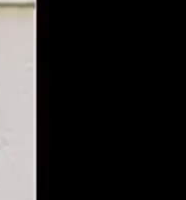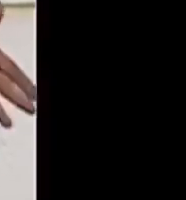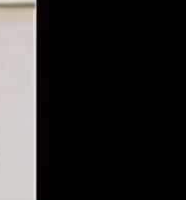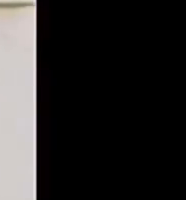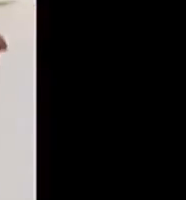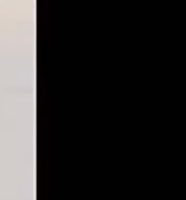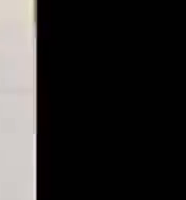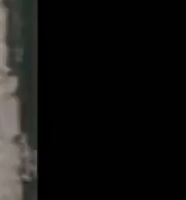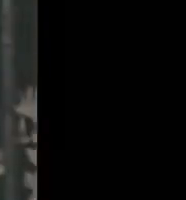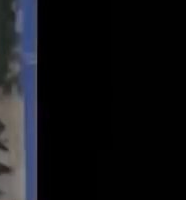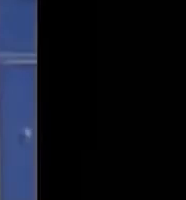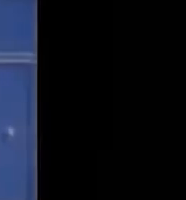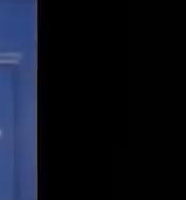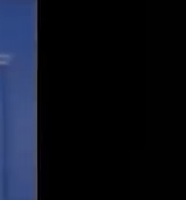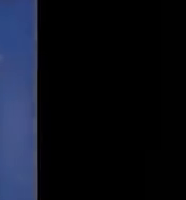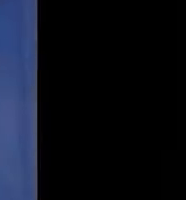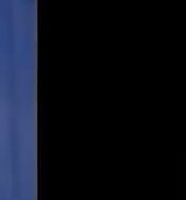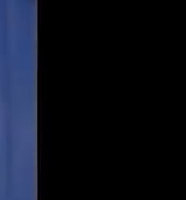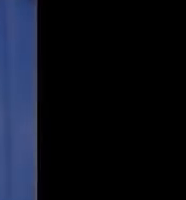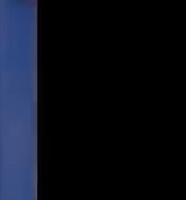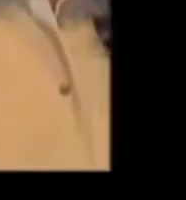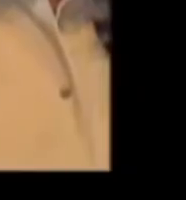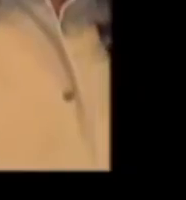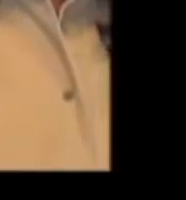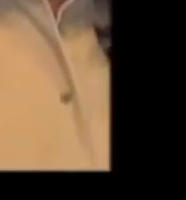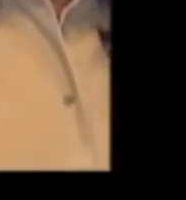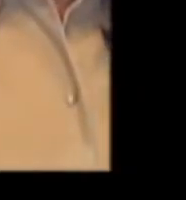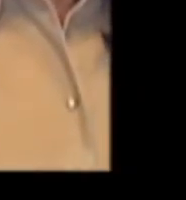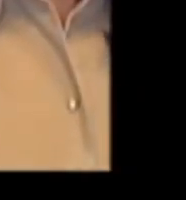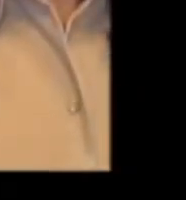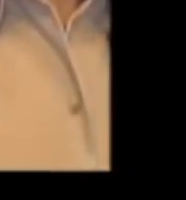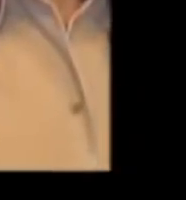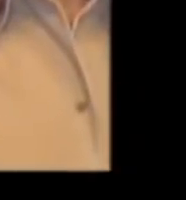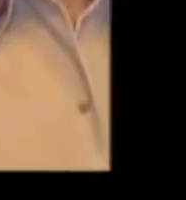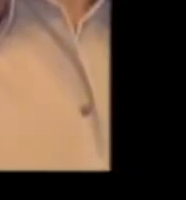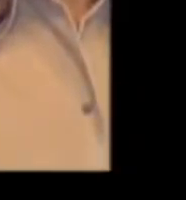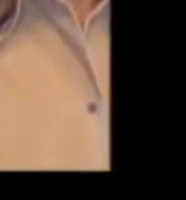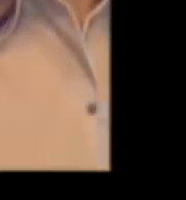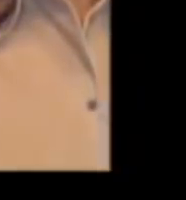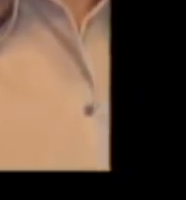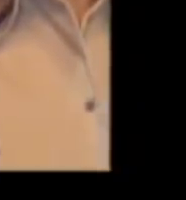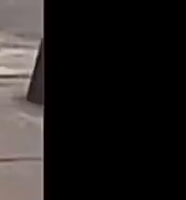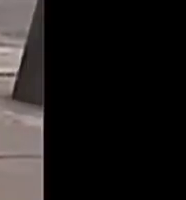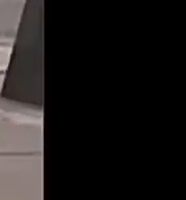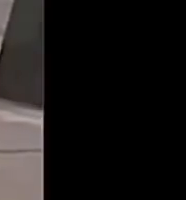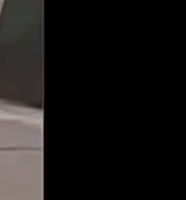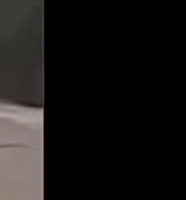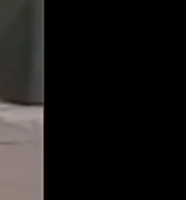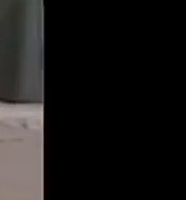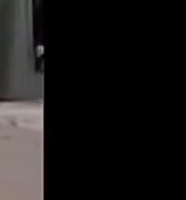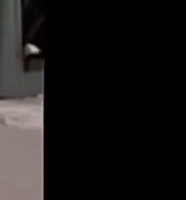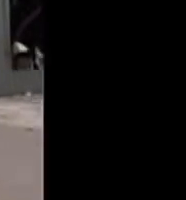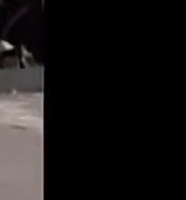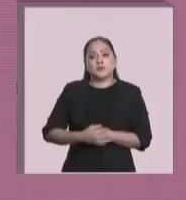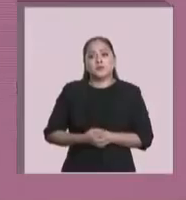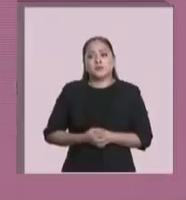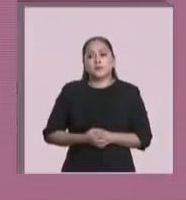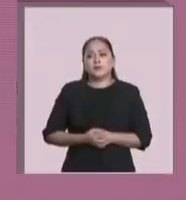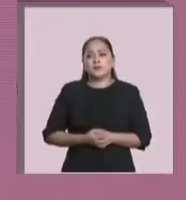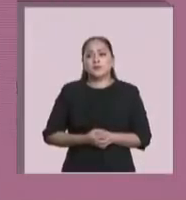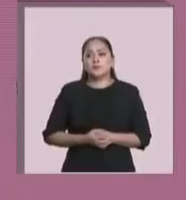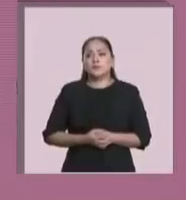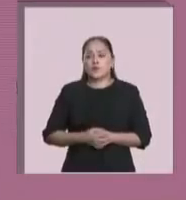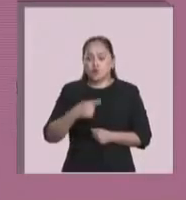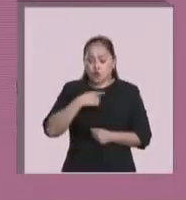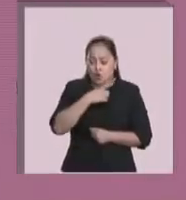usted cómo son las mujeres? Mandan a los hombres y los hombres obedecemos. Ya ven a nuestro presidente.